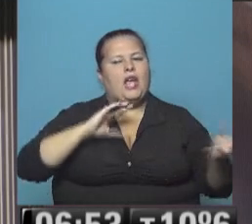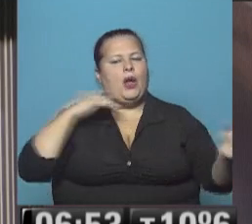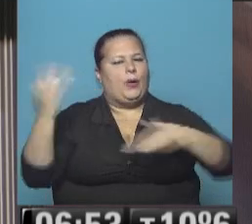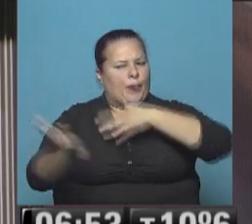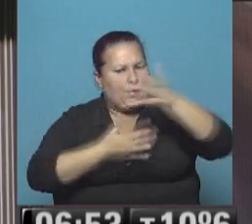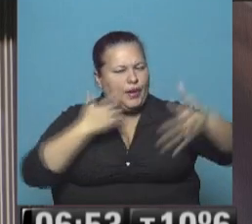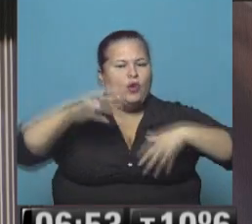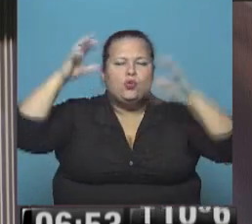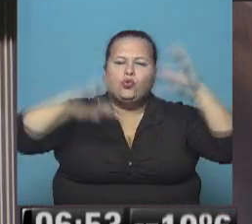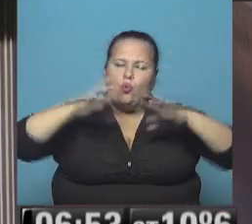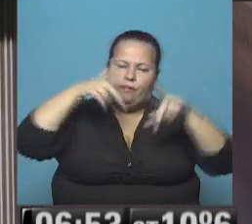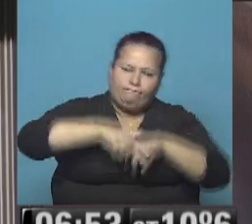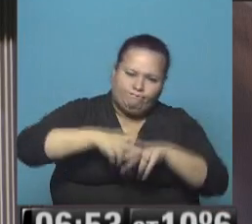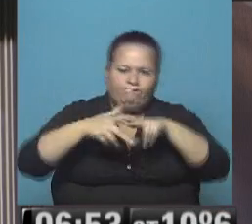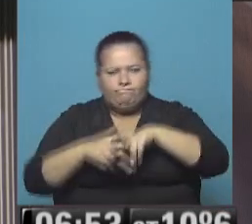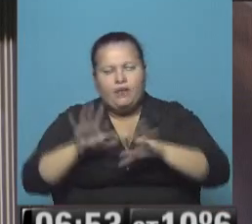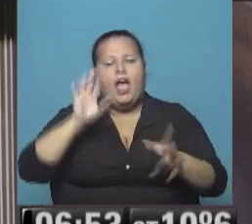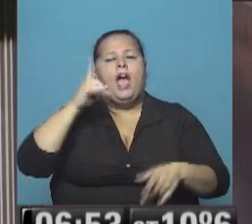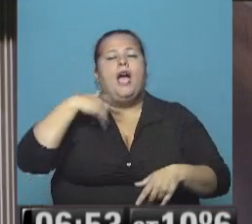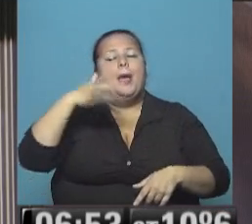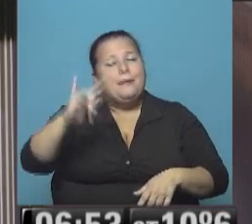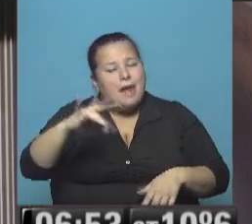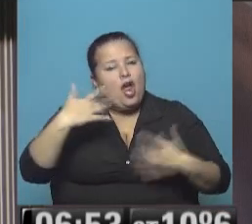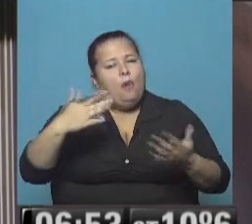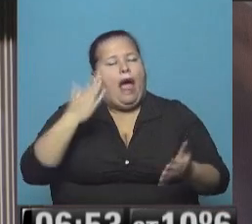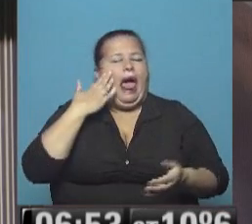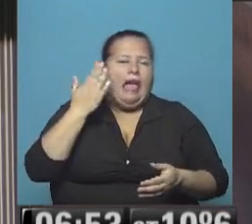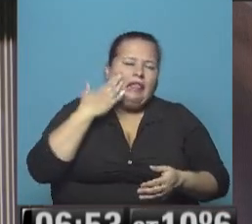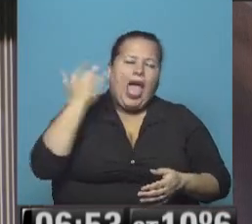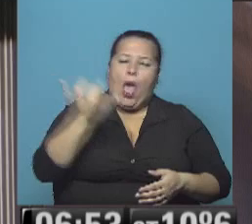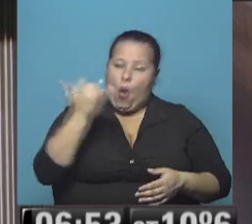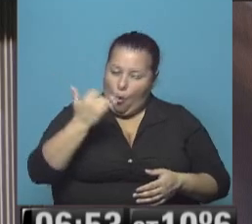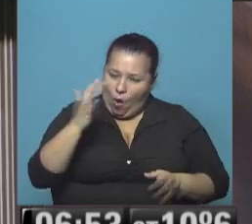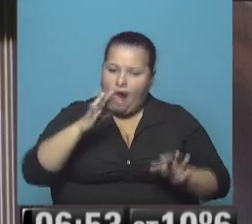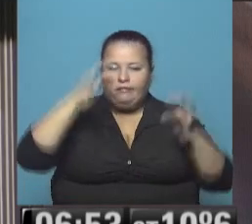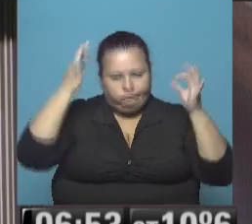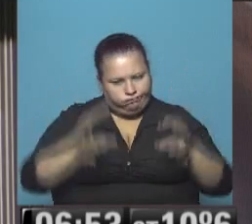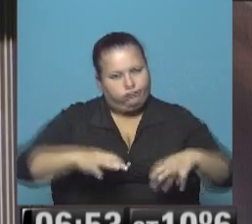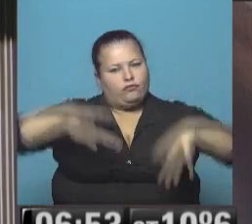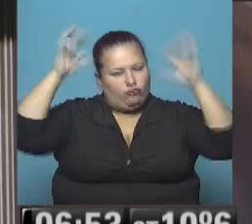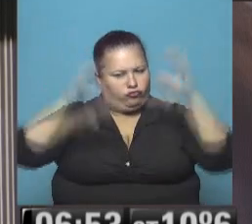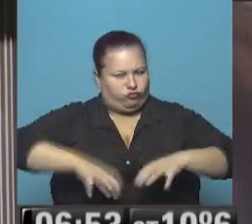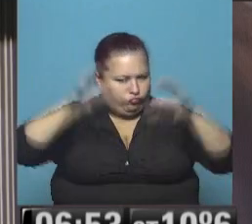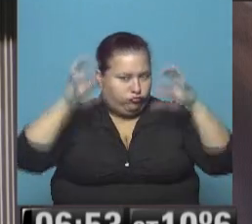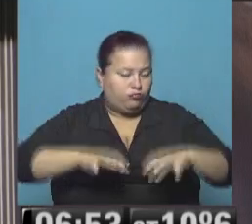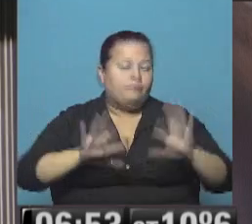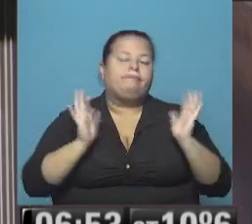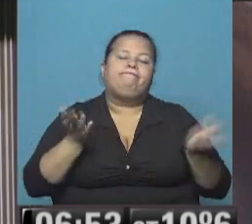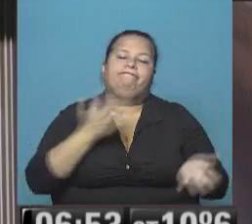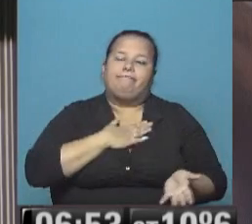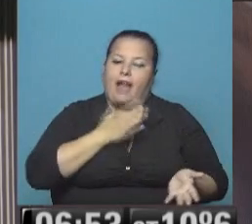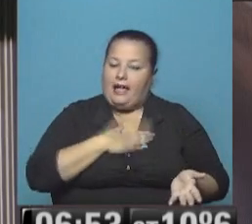y lluvias intermitentes el miércoles posiblemente el primer todo es a la tarde y jueves se registran lluvias un poco más fuertes así que lamentablemente